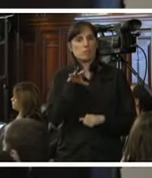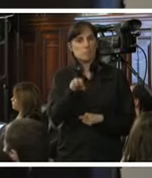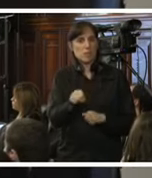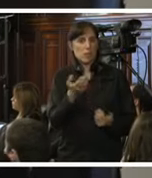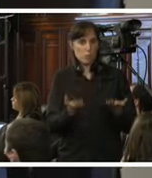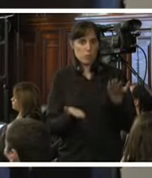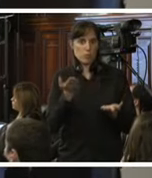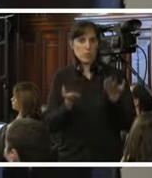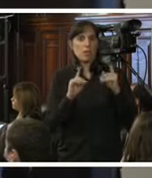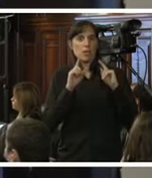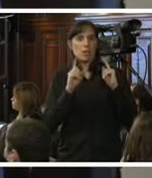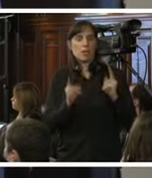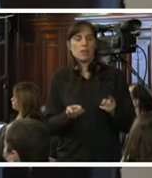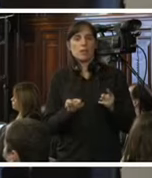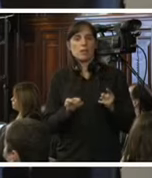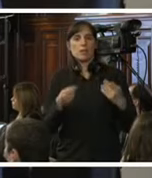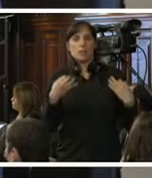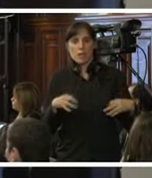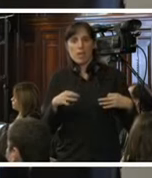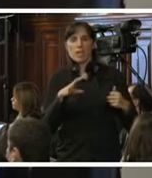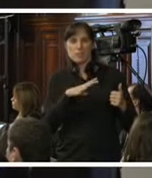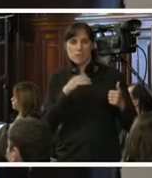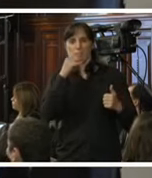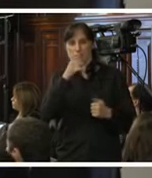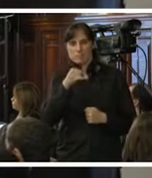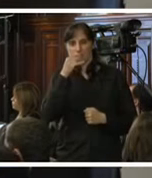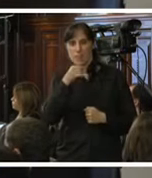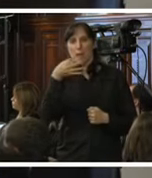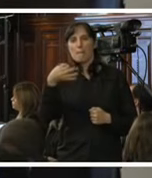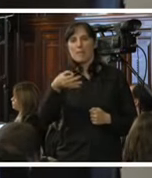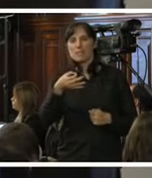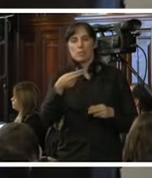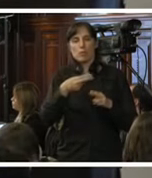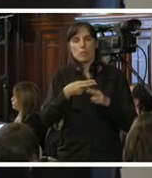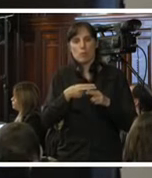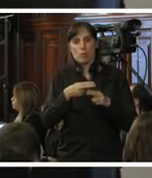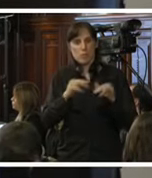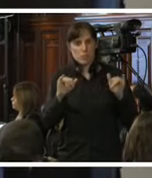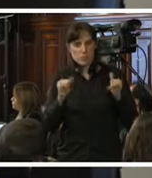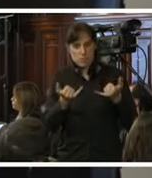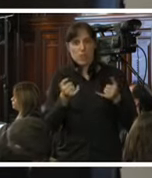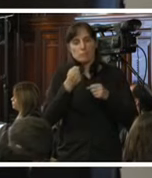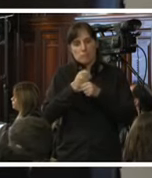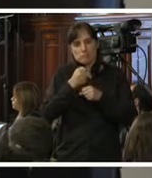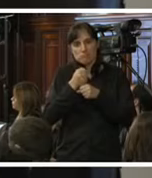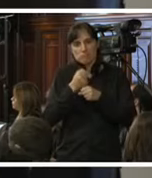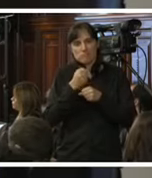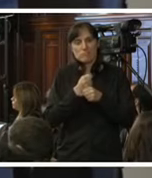Estado, ¿verdad? Entonces, que con casos ya específicos que pudiéramos trabajar